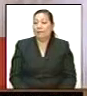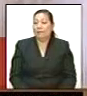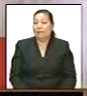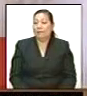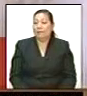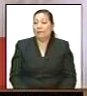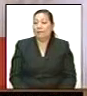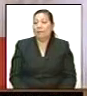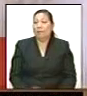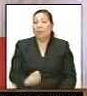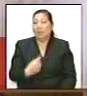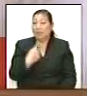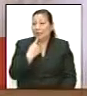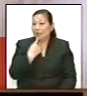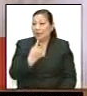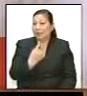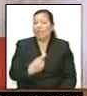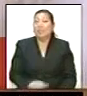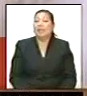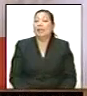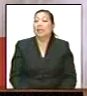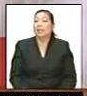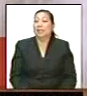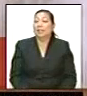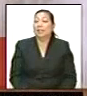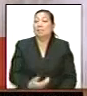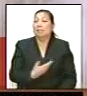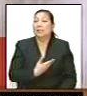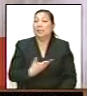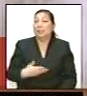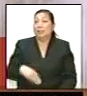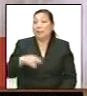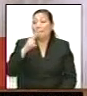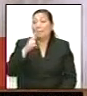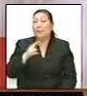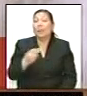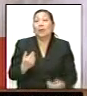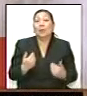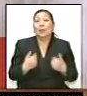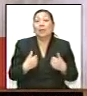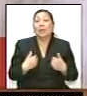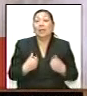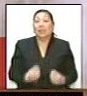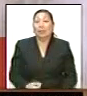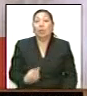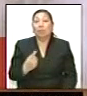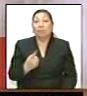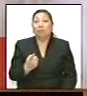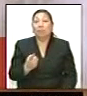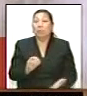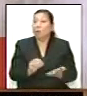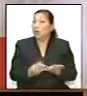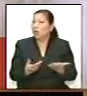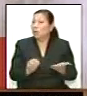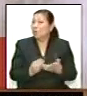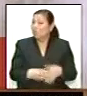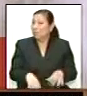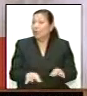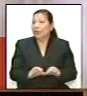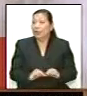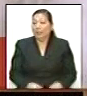como mencionamos la presidencia peruana tiene como una de sus prioridades el